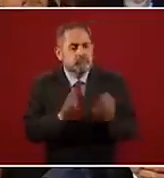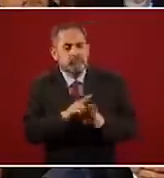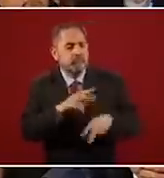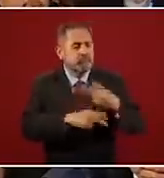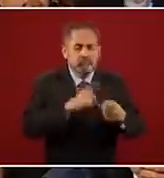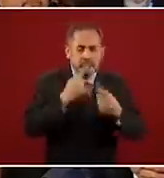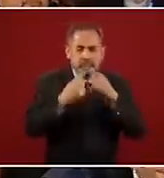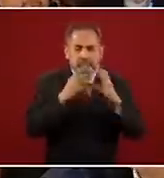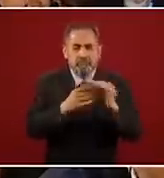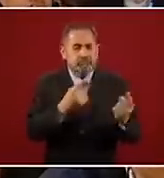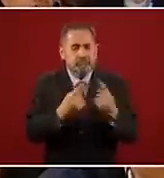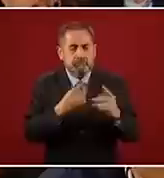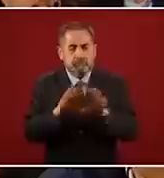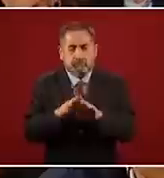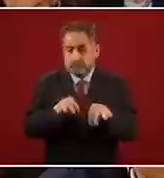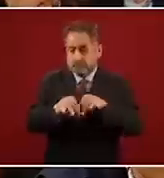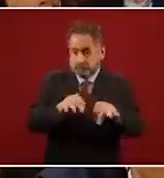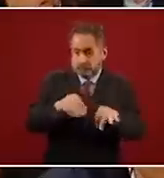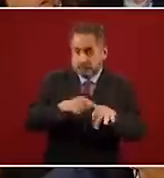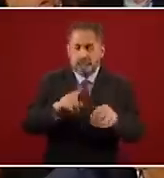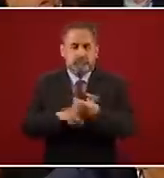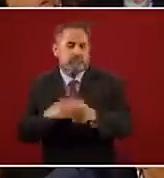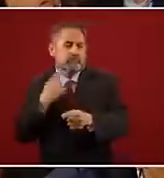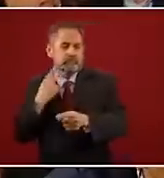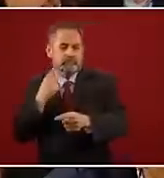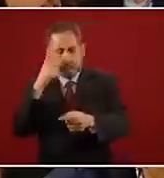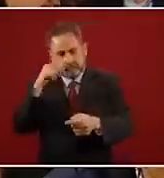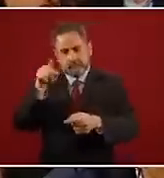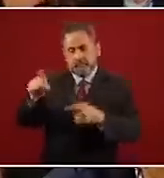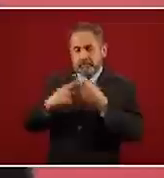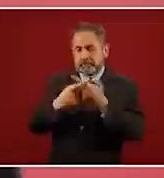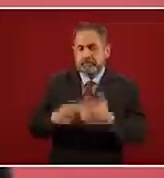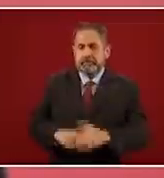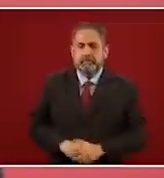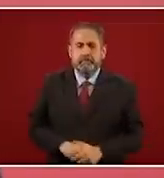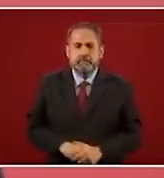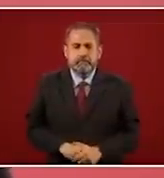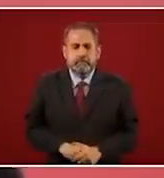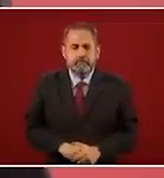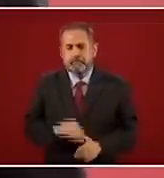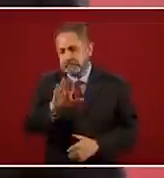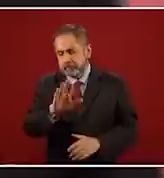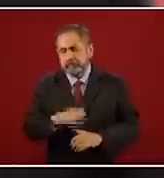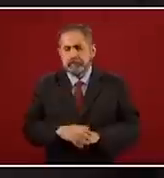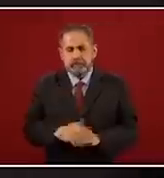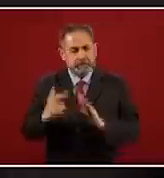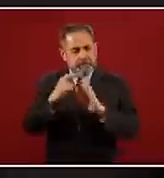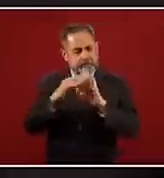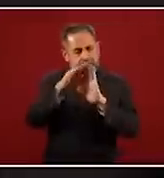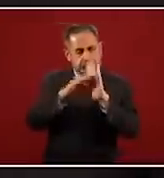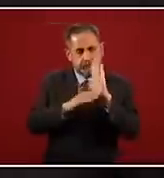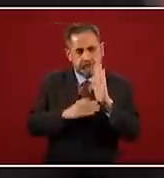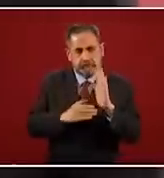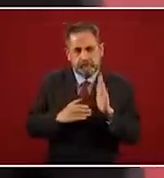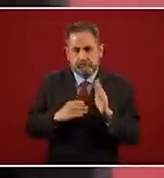para resolver este conflicto laboral y conflicto político para su gobierno, presidente? Bueno, hay lineamientos generales, pues no he